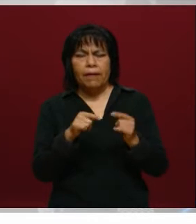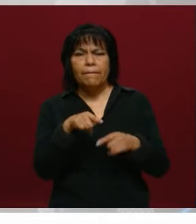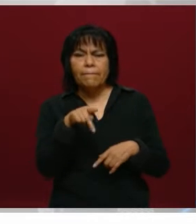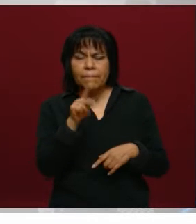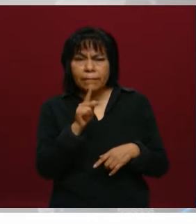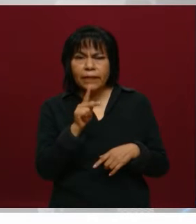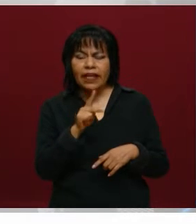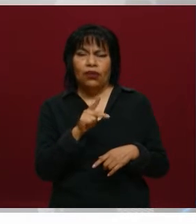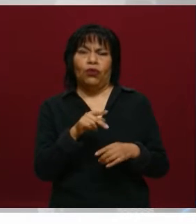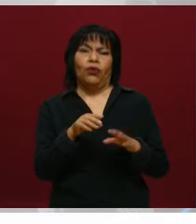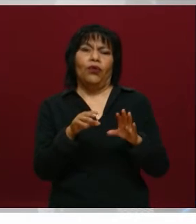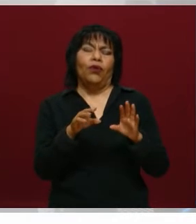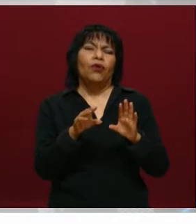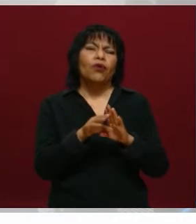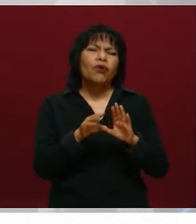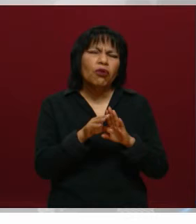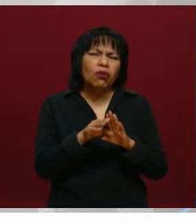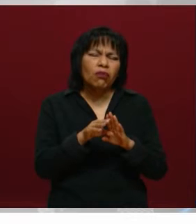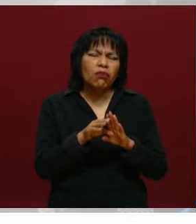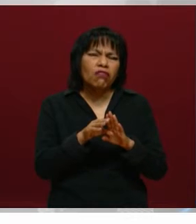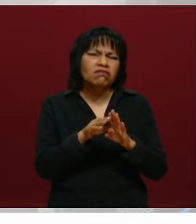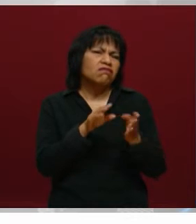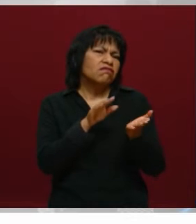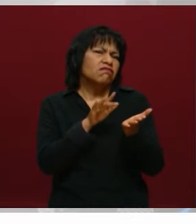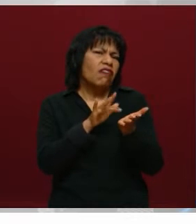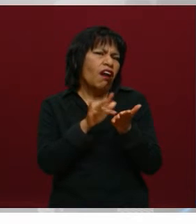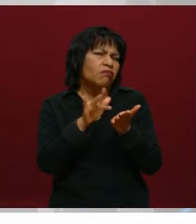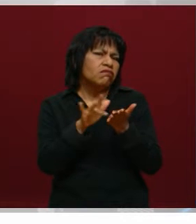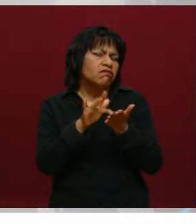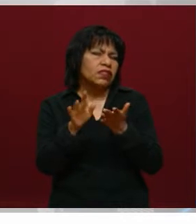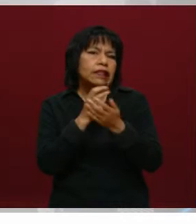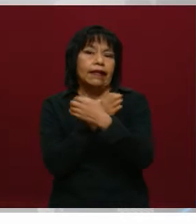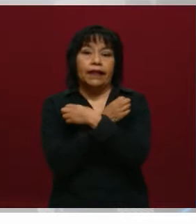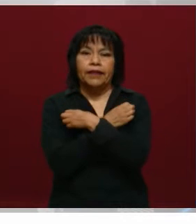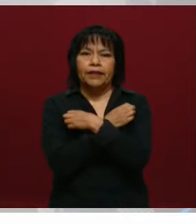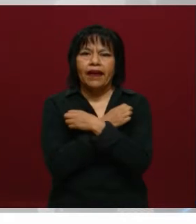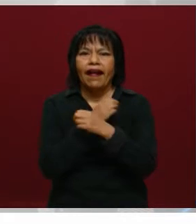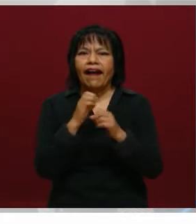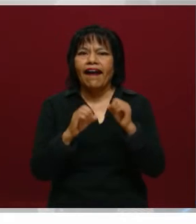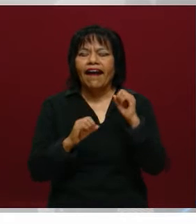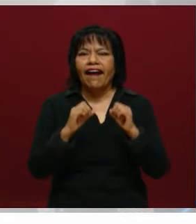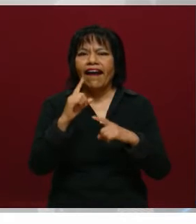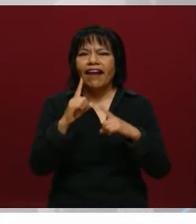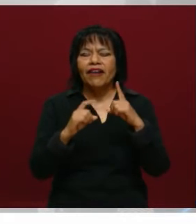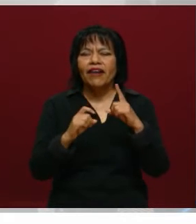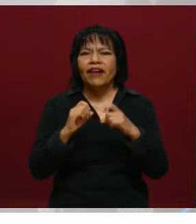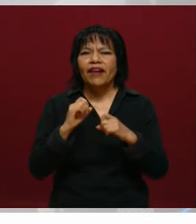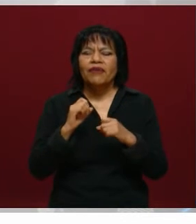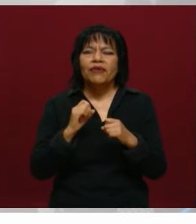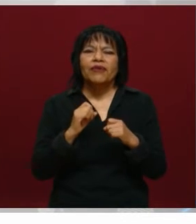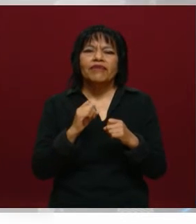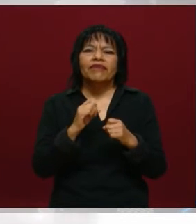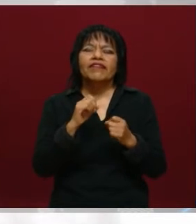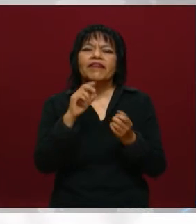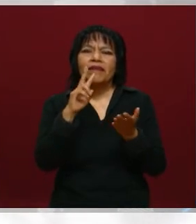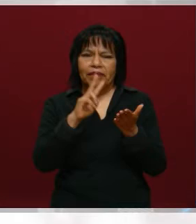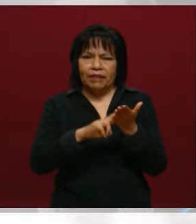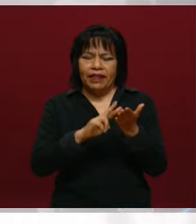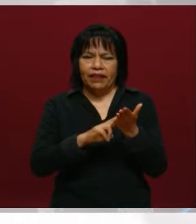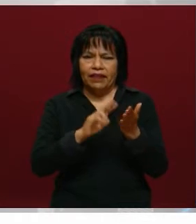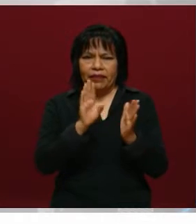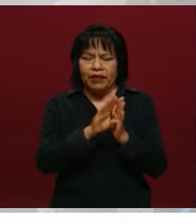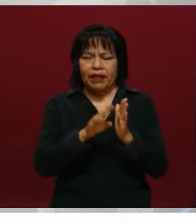pueden otorgar a la educación algún valor por ejemplo tenemos personajes